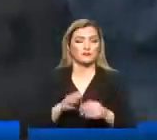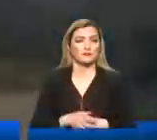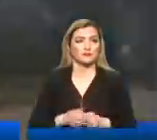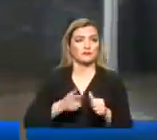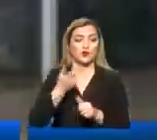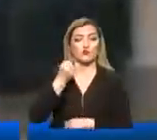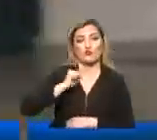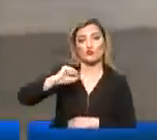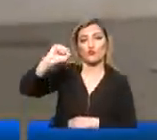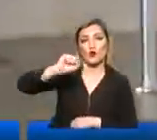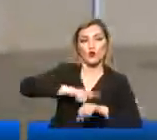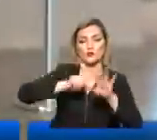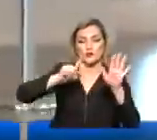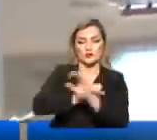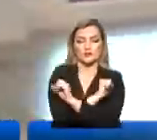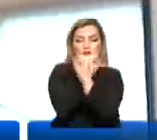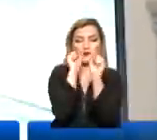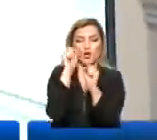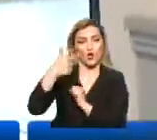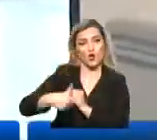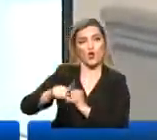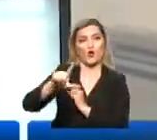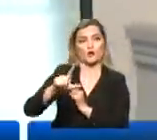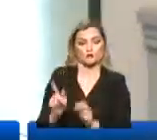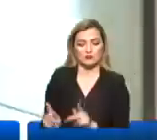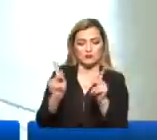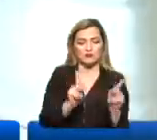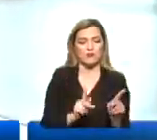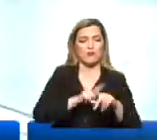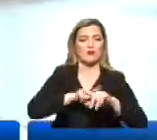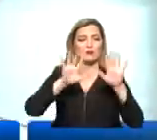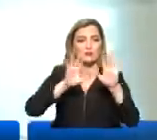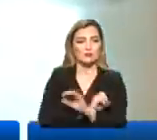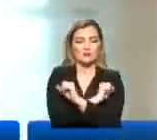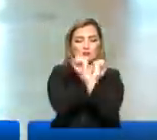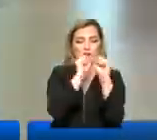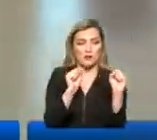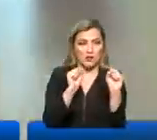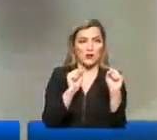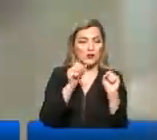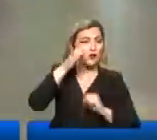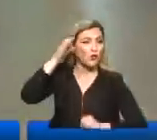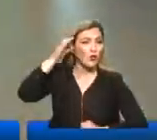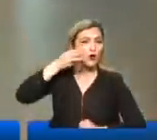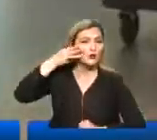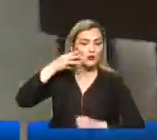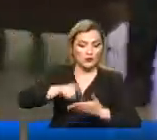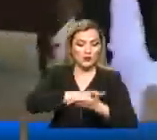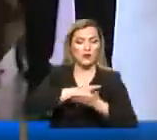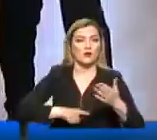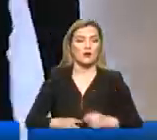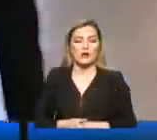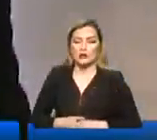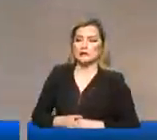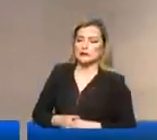vuelo salió hoy a las 6 de la mañana hacia Loja, y se tenía previsto un vuelo para las 10 de la mañana hacia el Coca, sin embargo está cancelado.